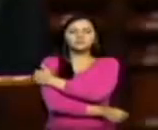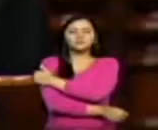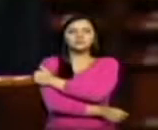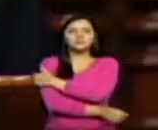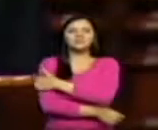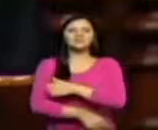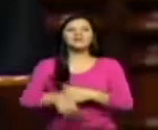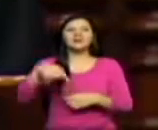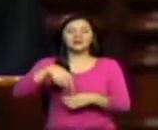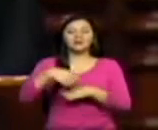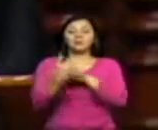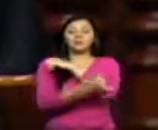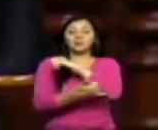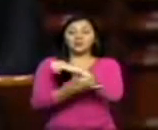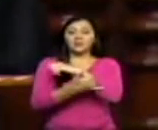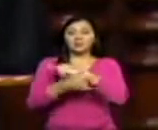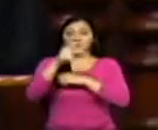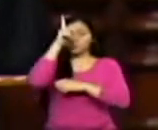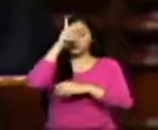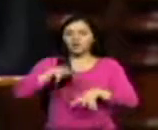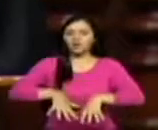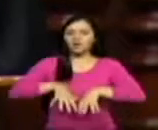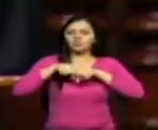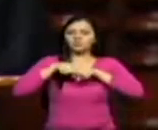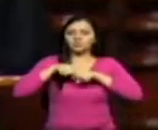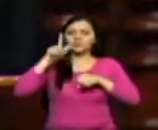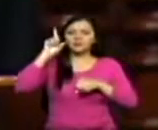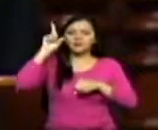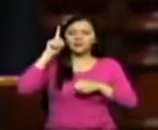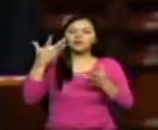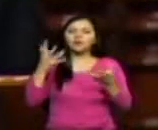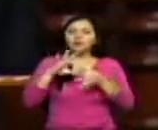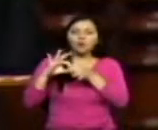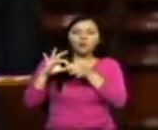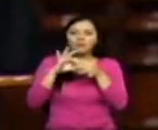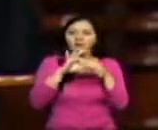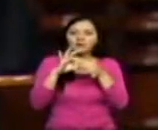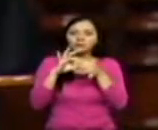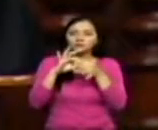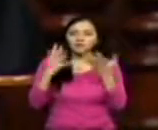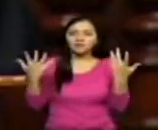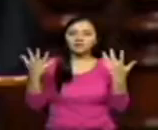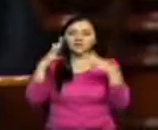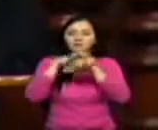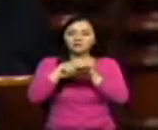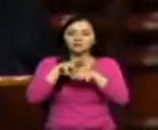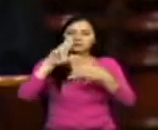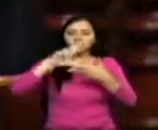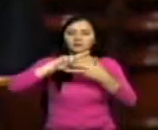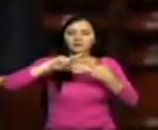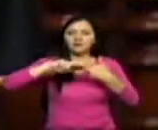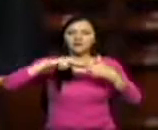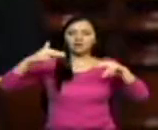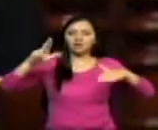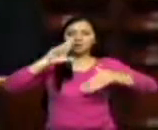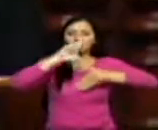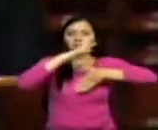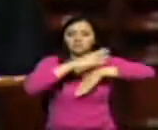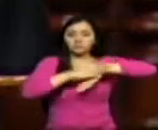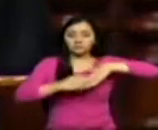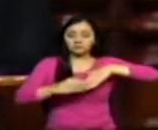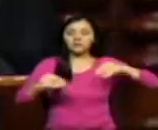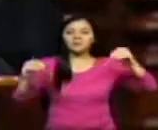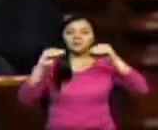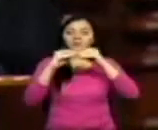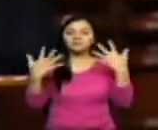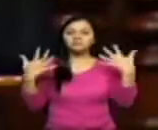Un país que asuma el liderazgo en la cooperación e integración regional, que se vincule con